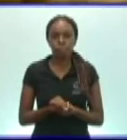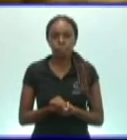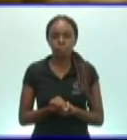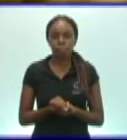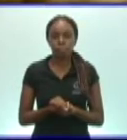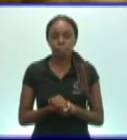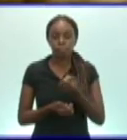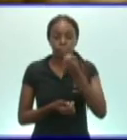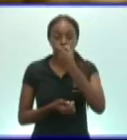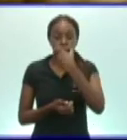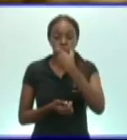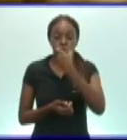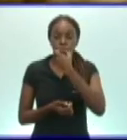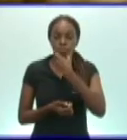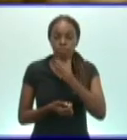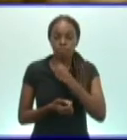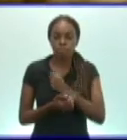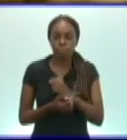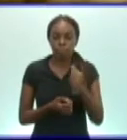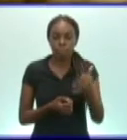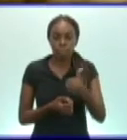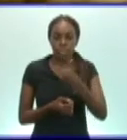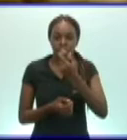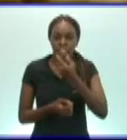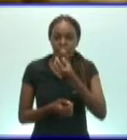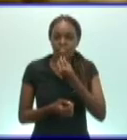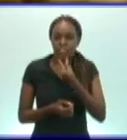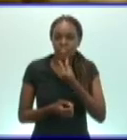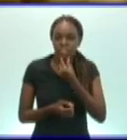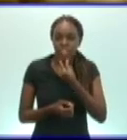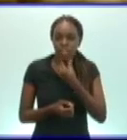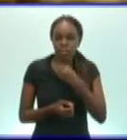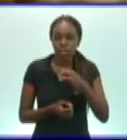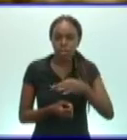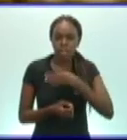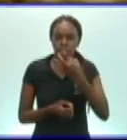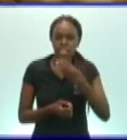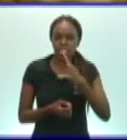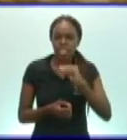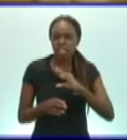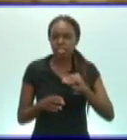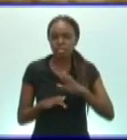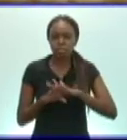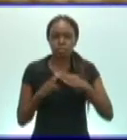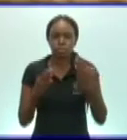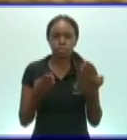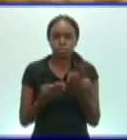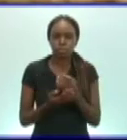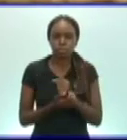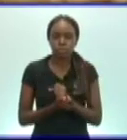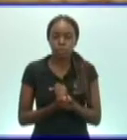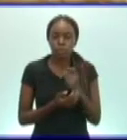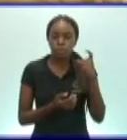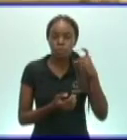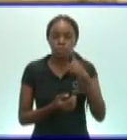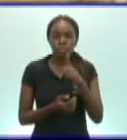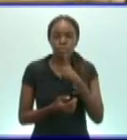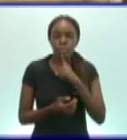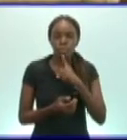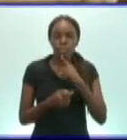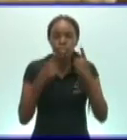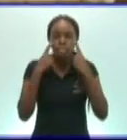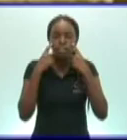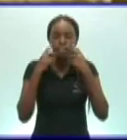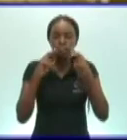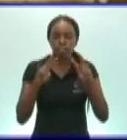Carlos Manuel de Céspedes, el presidente viejo, como le llamaban los serranos, en el último viernes de su vida, temprano en la